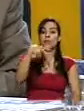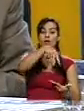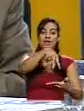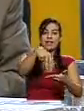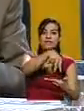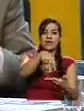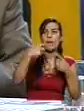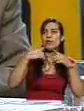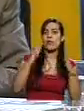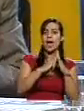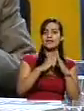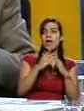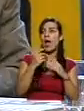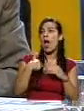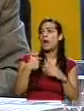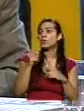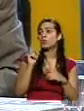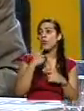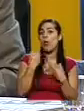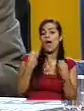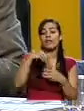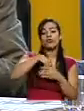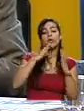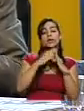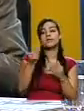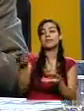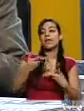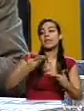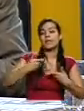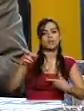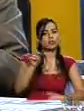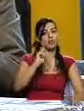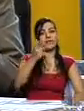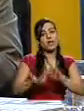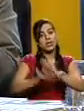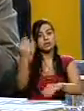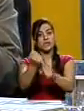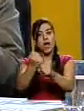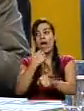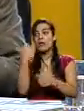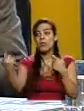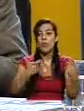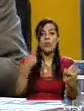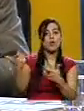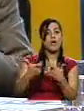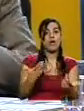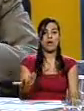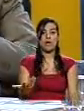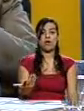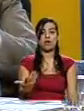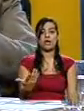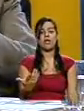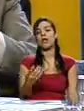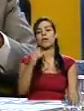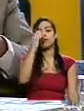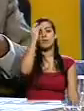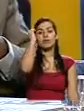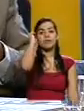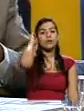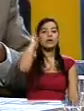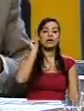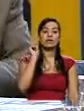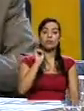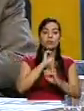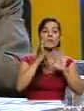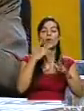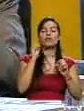salir a trabajar. No es que puede, es que debe salir a trabajar porque, entre otras cosas, desde el punto de vista psicológico, usted trata de normalizar su